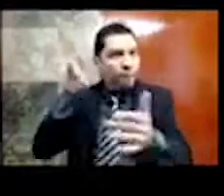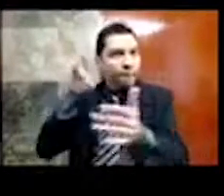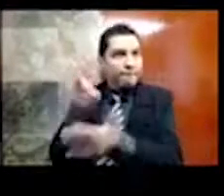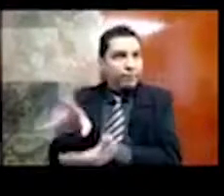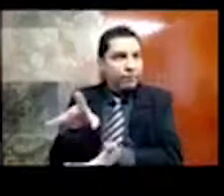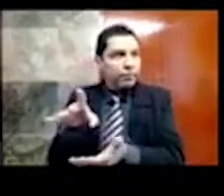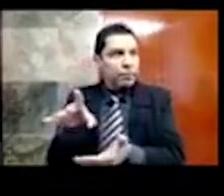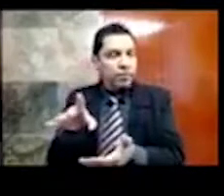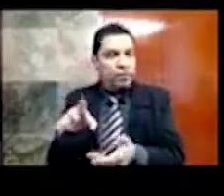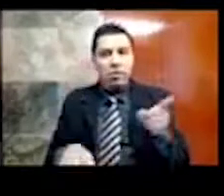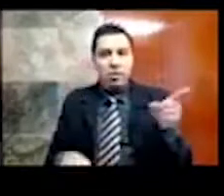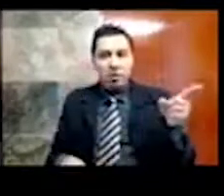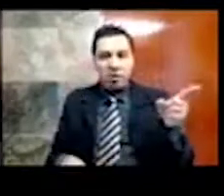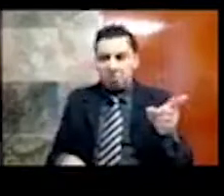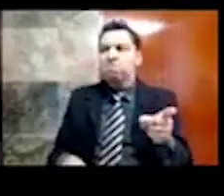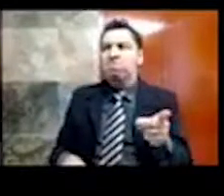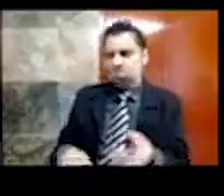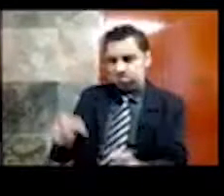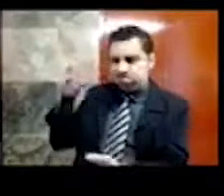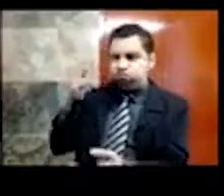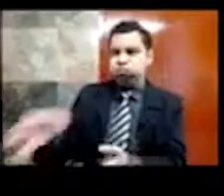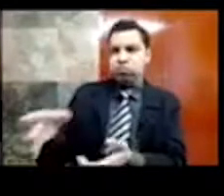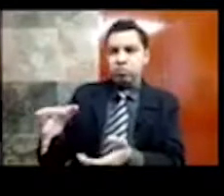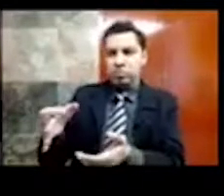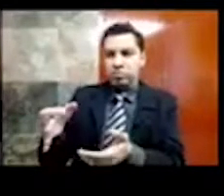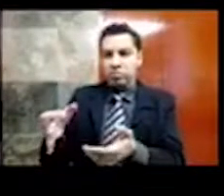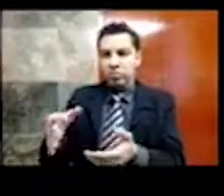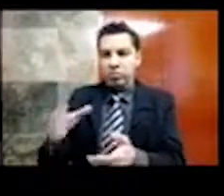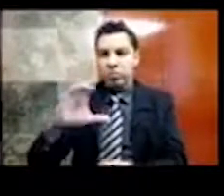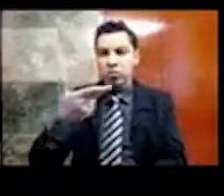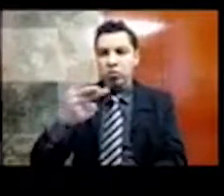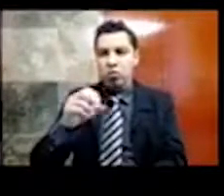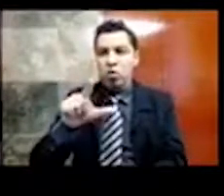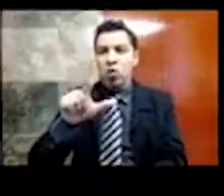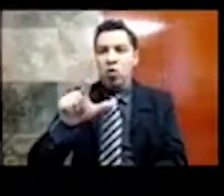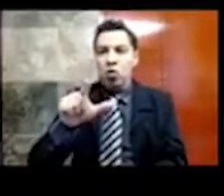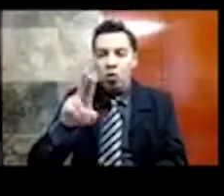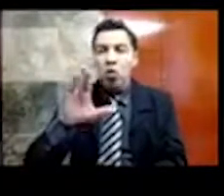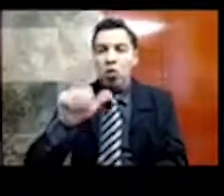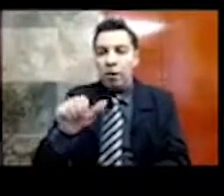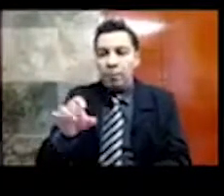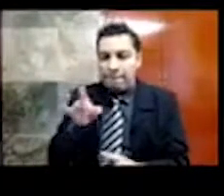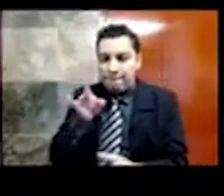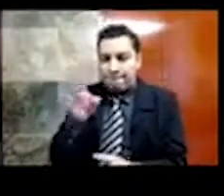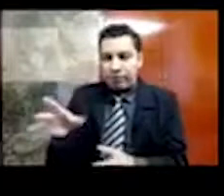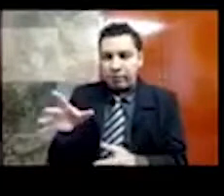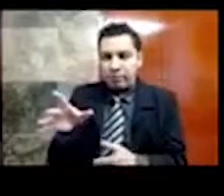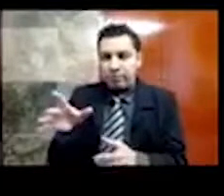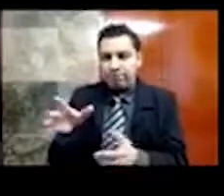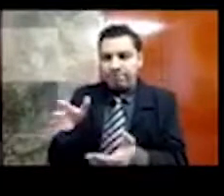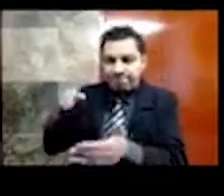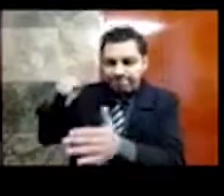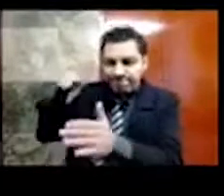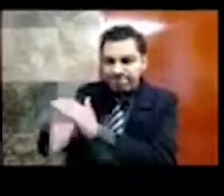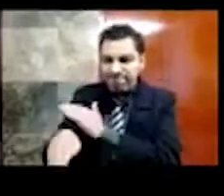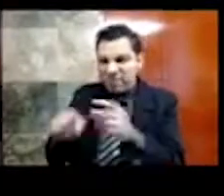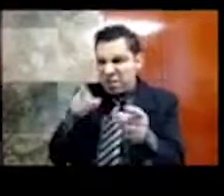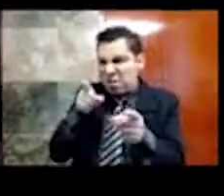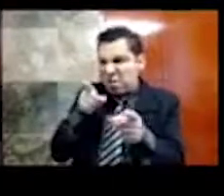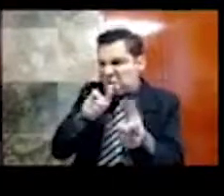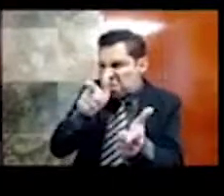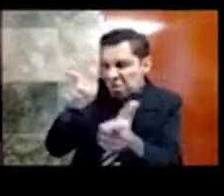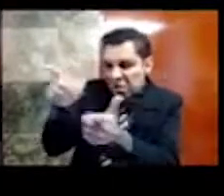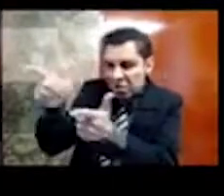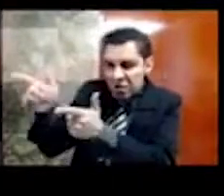Cholula. Y toma el camino, no existía camino, eran tan enemigos que no existía camino. Y los tlaxcaltecas muy listos dicen, ya